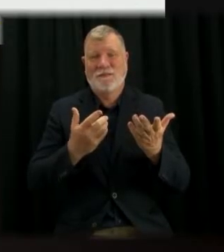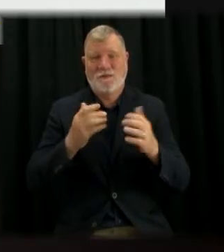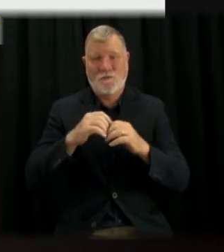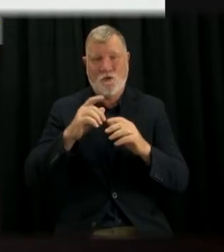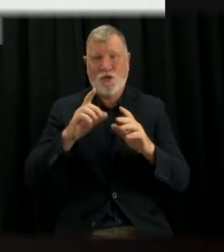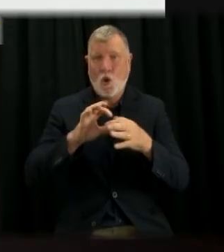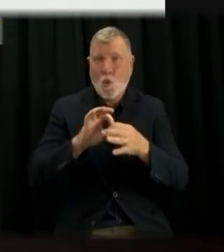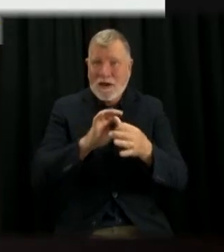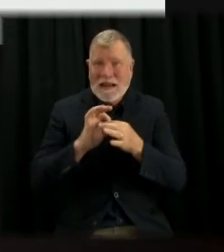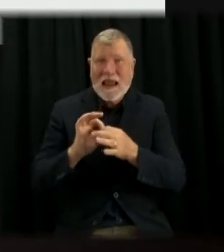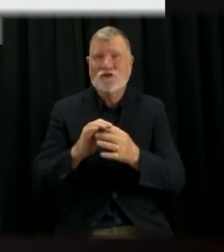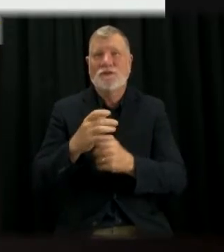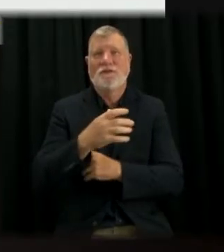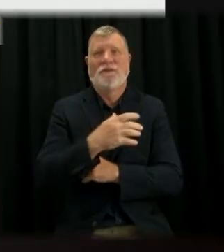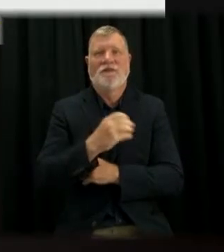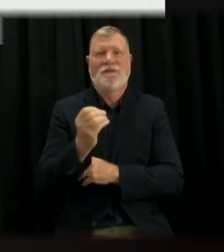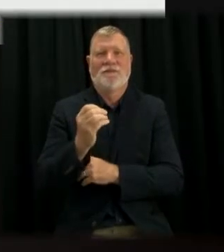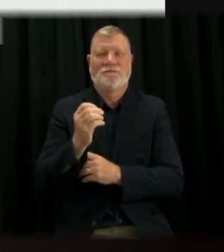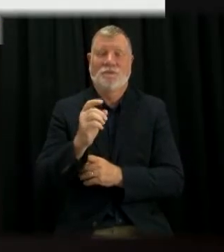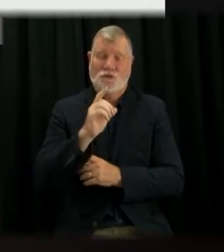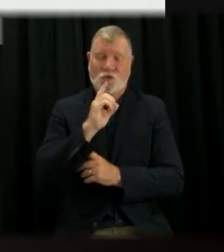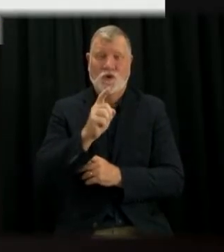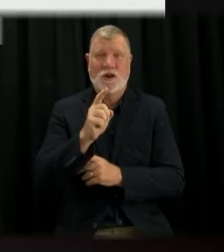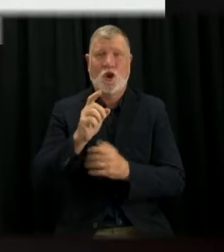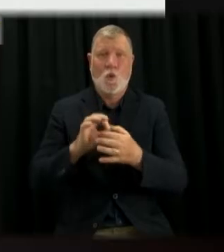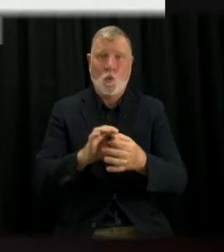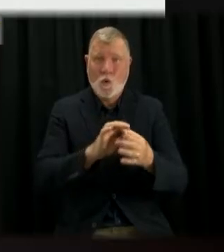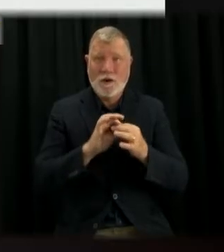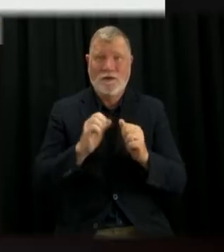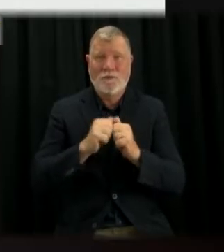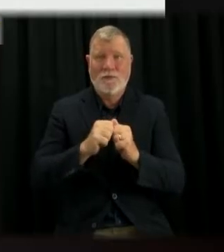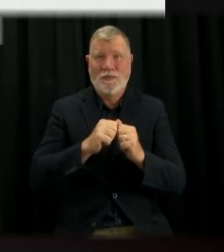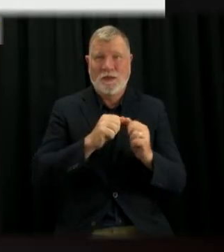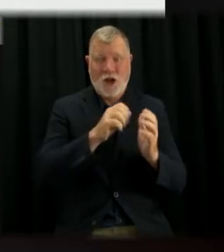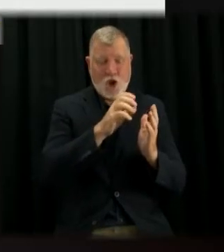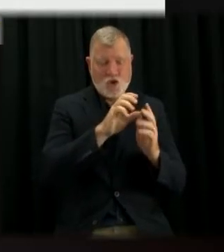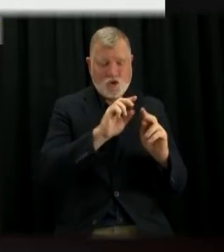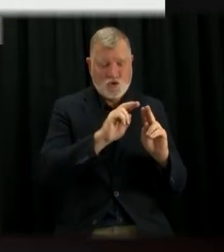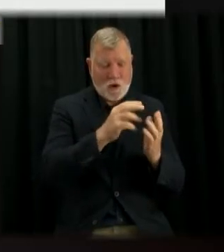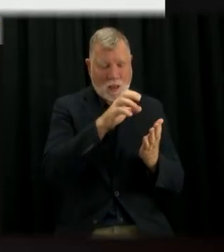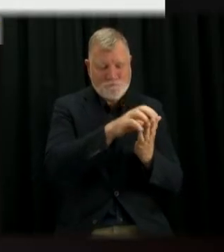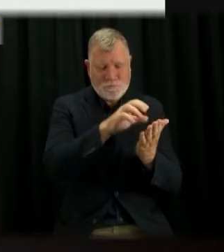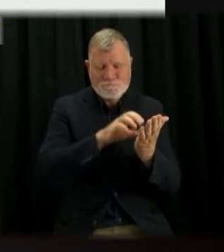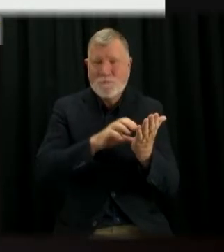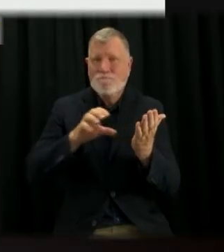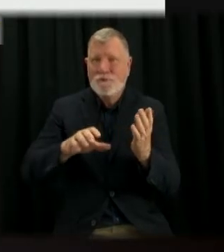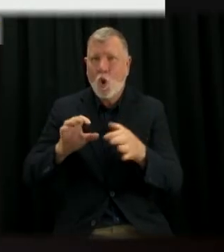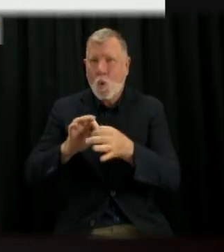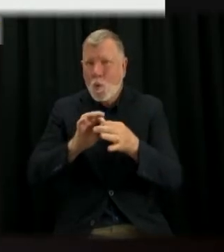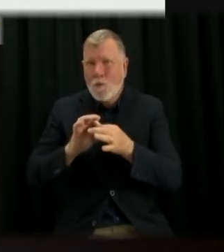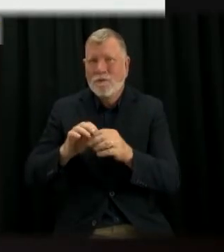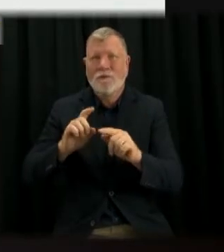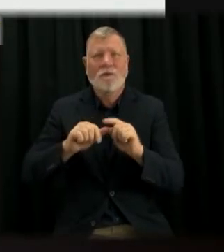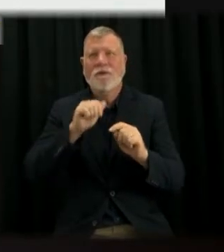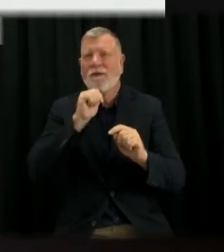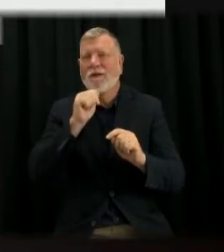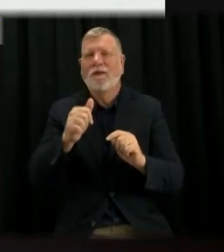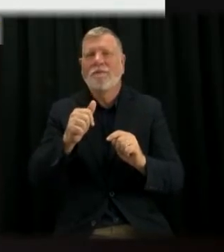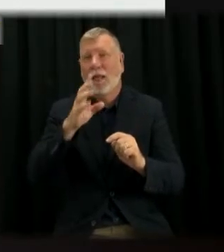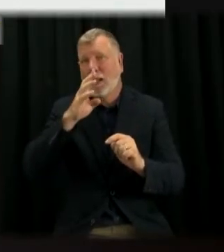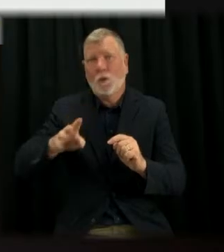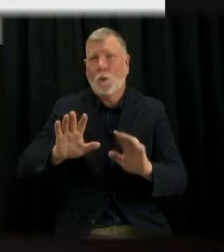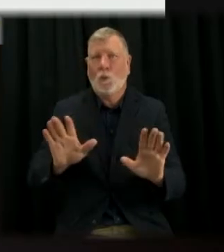sus retos para coordinación. Así que ciertamente la coordinación de las unidades es algo que no se